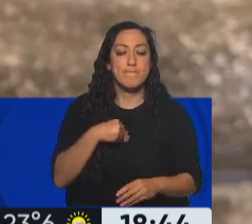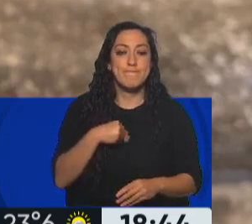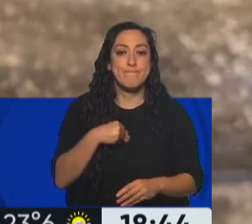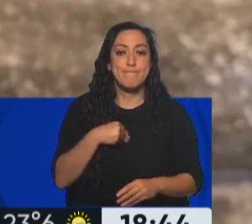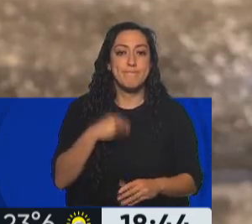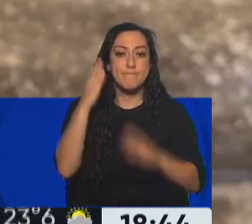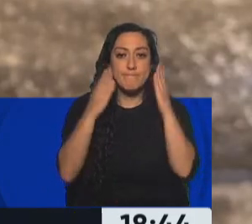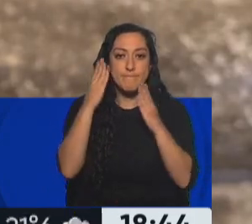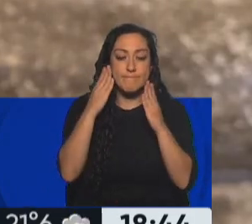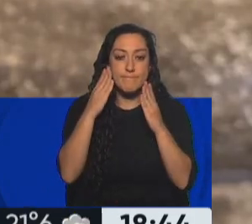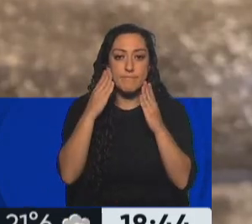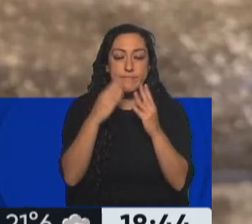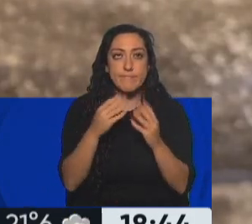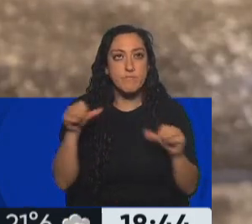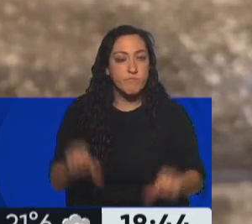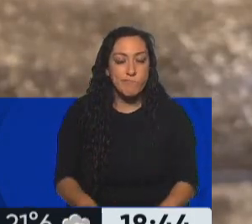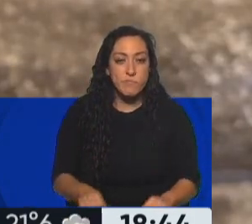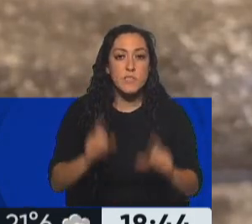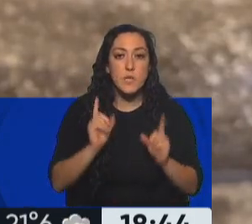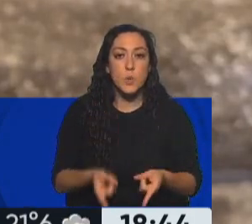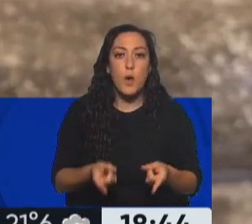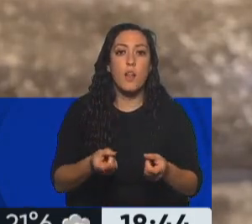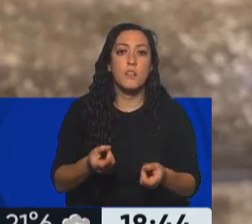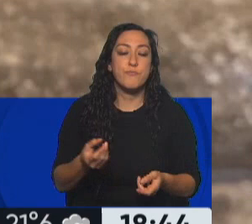pero hay que seguir teniendo fe. Era un buen hombre,